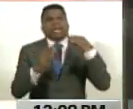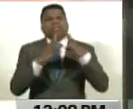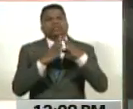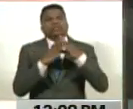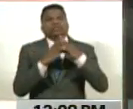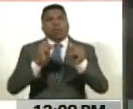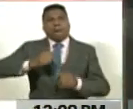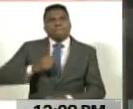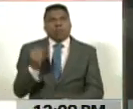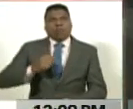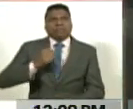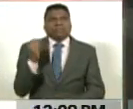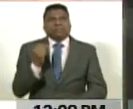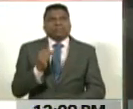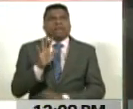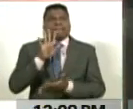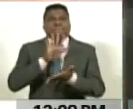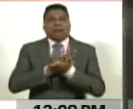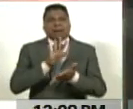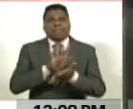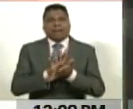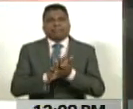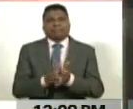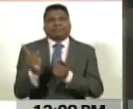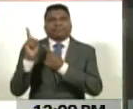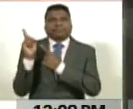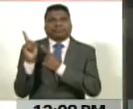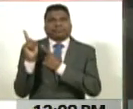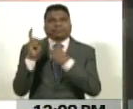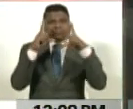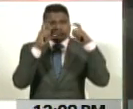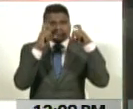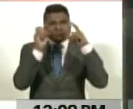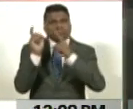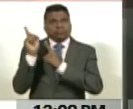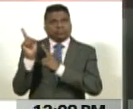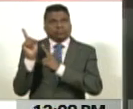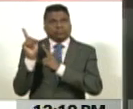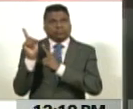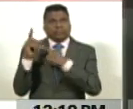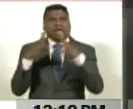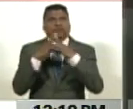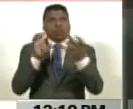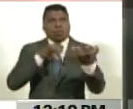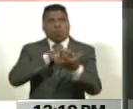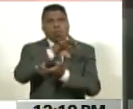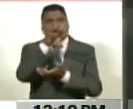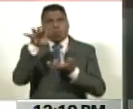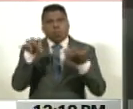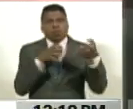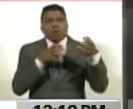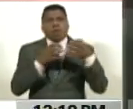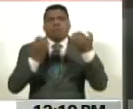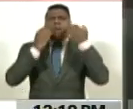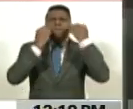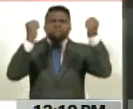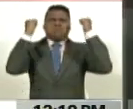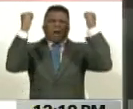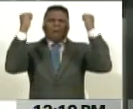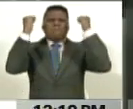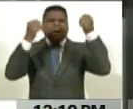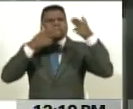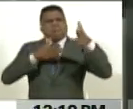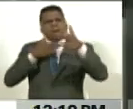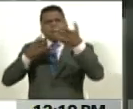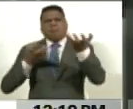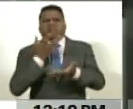cuerpos de seguridad han logrado contener y han logrado de alguna manera confinar estos grupos violentos, vandálicos, que han pretendido